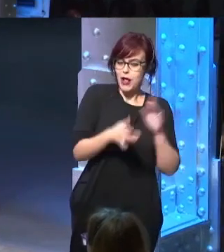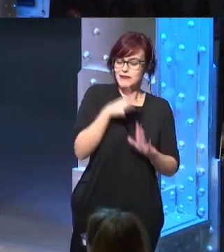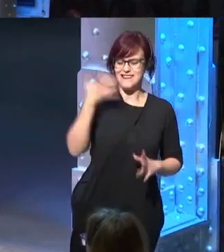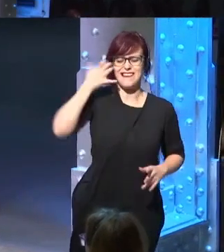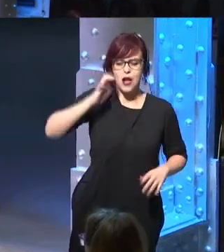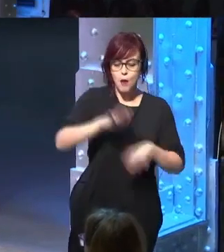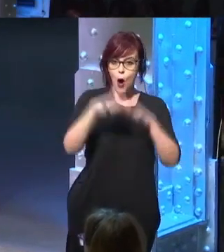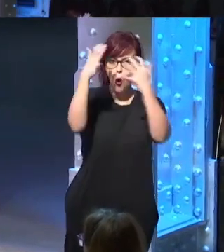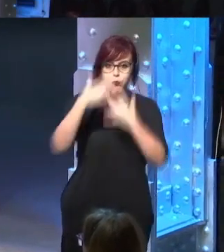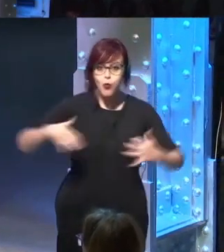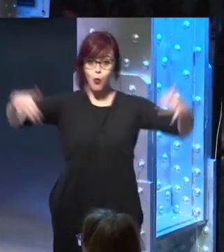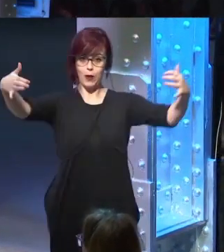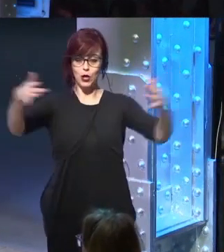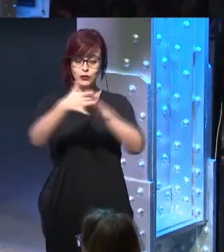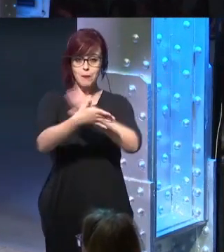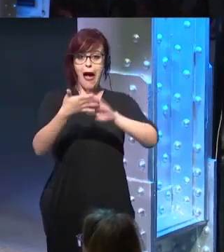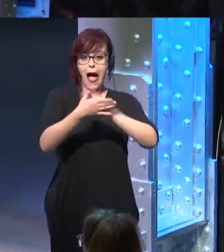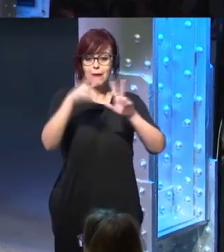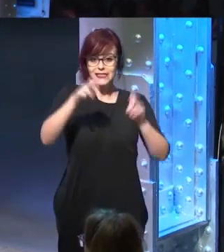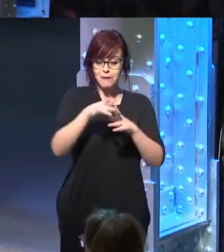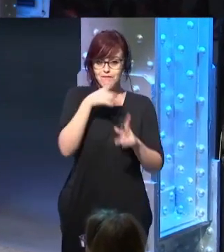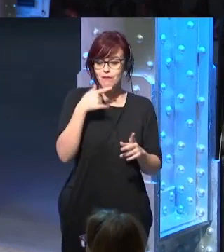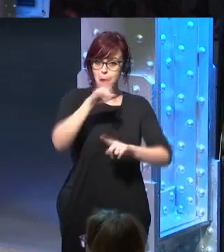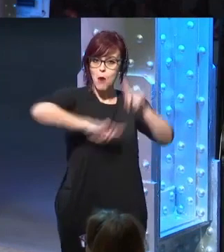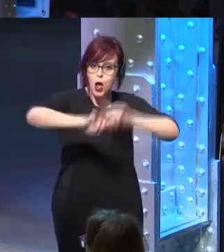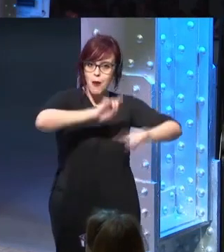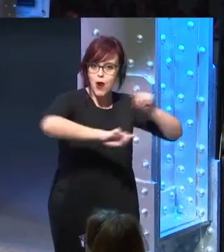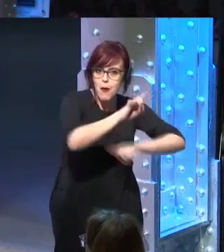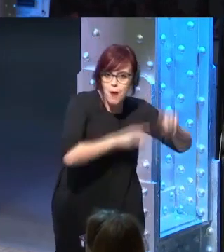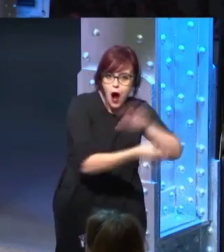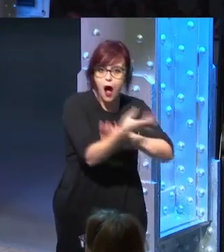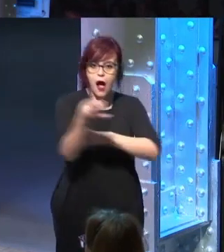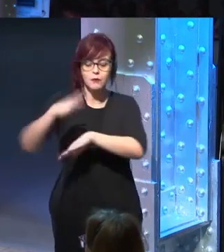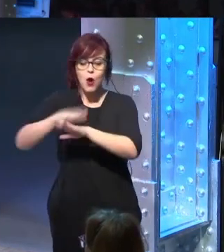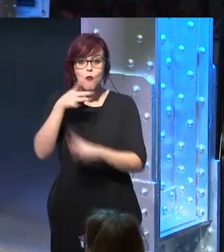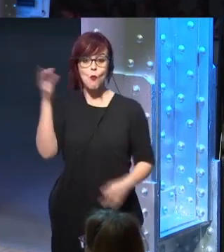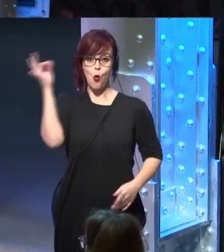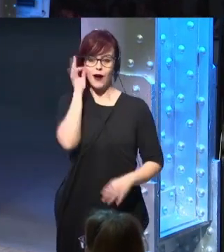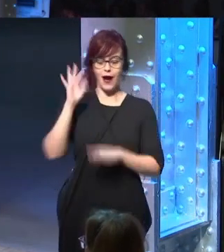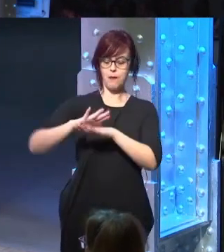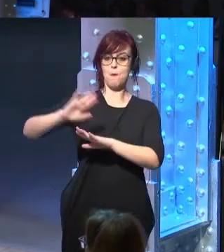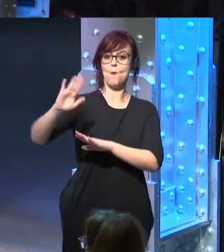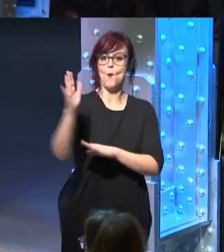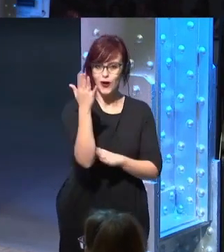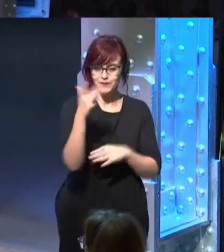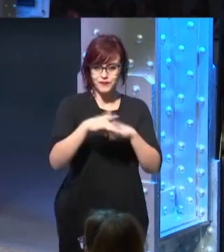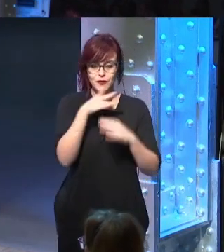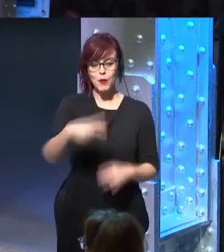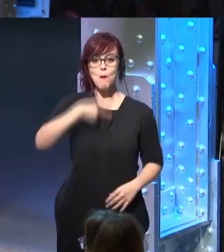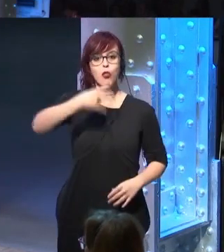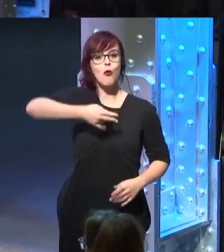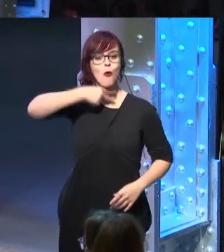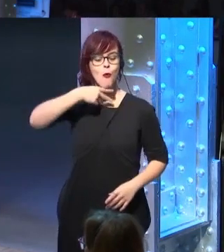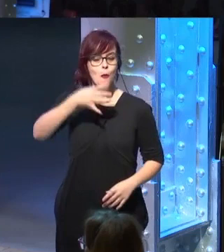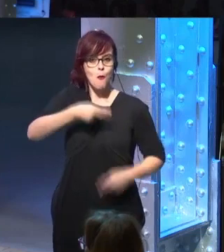de un público, sobre los obstáculos a los que las mujeres se enfrentan a la hora de encontrar una voz pública y un